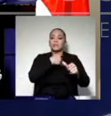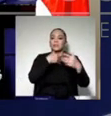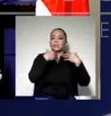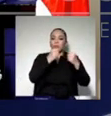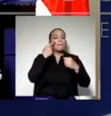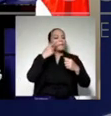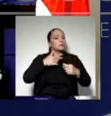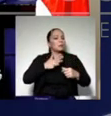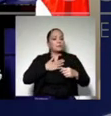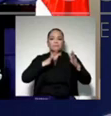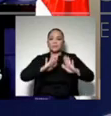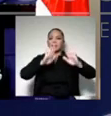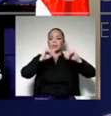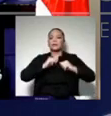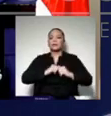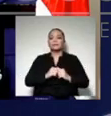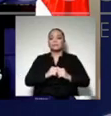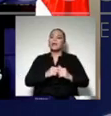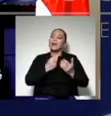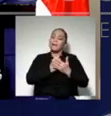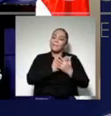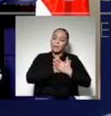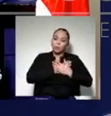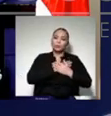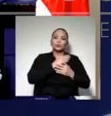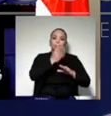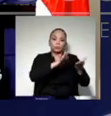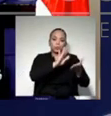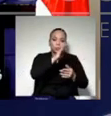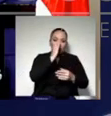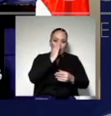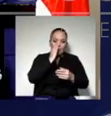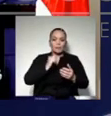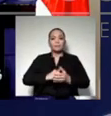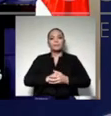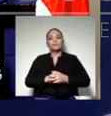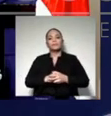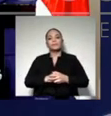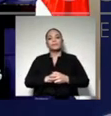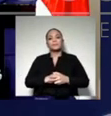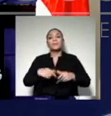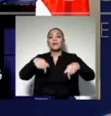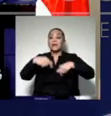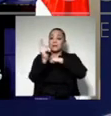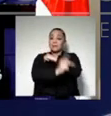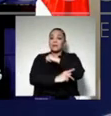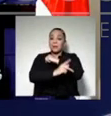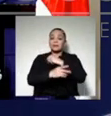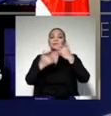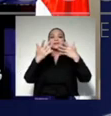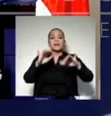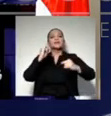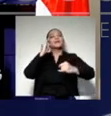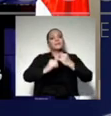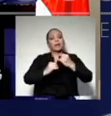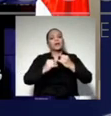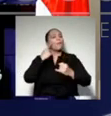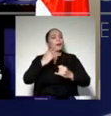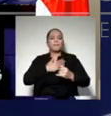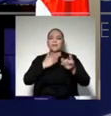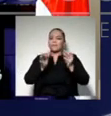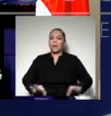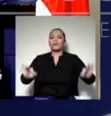parece genial. Lamento mucho el fallecimiento de su señora madre. Y en este país ya se terminaron, y me parece muy